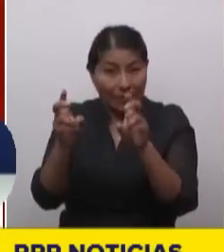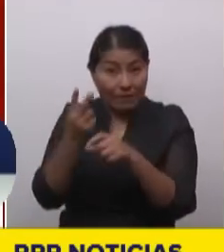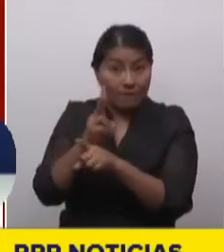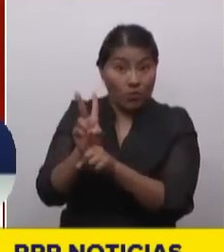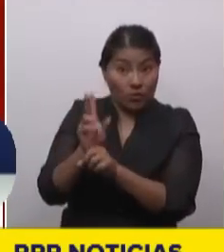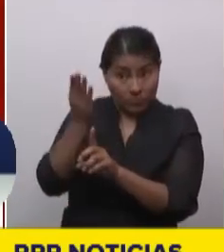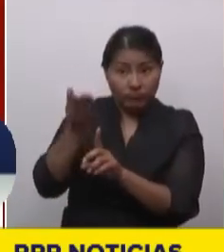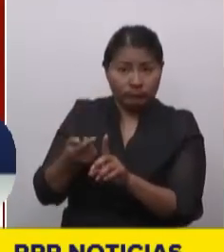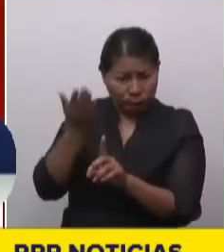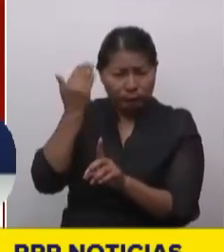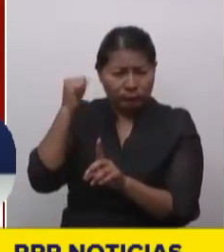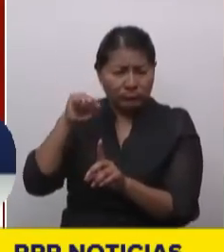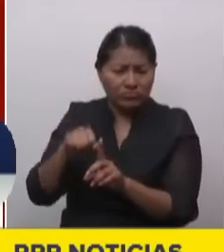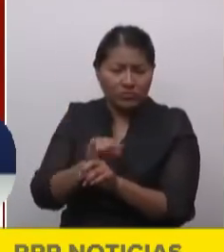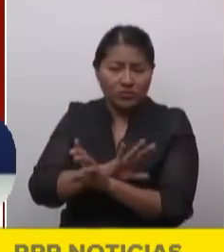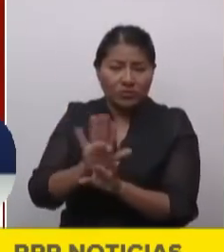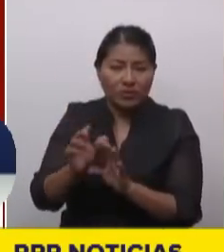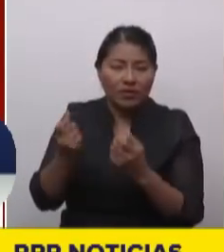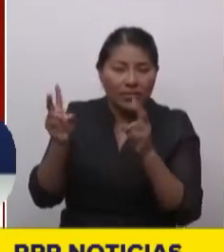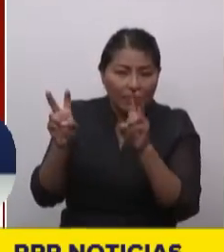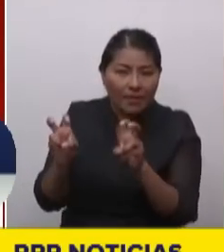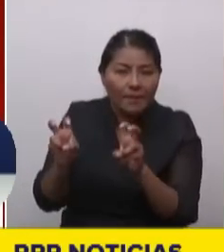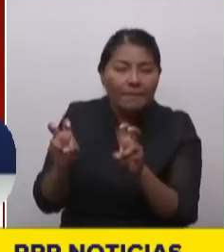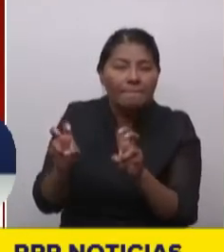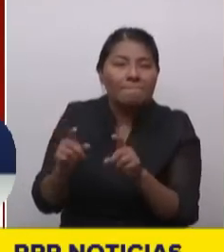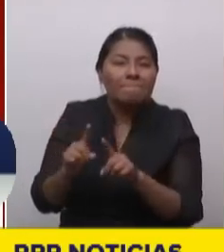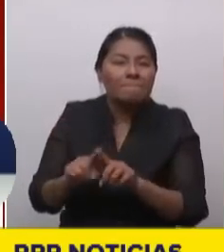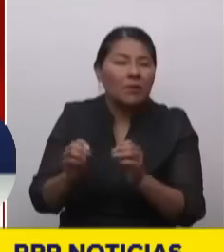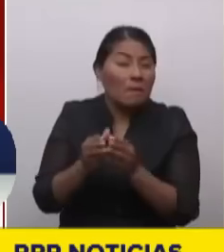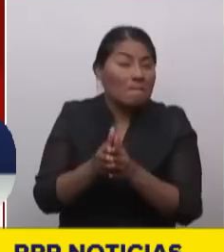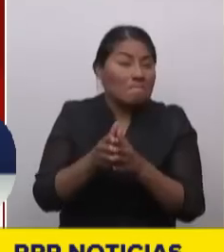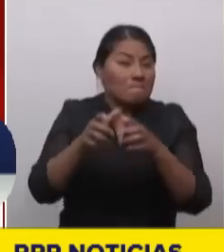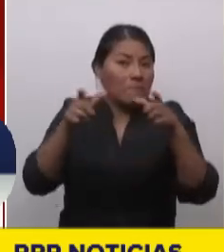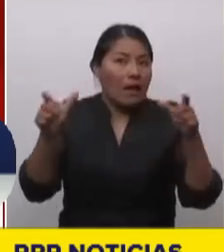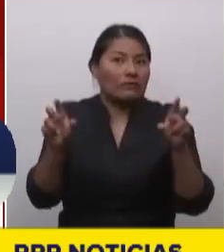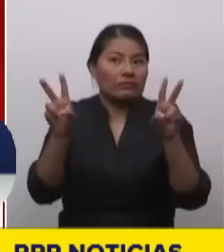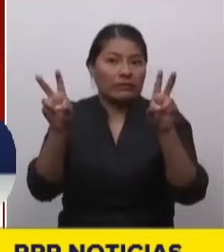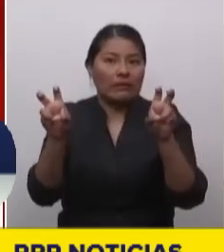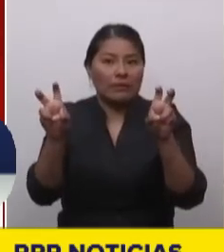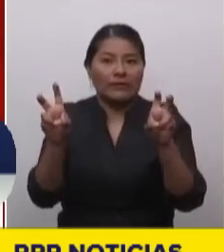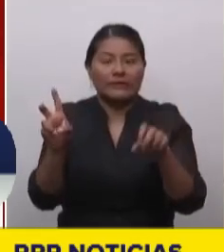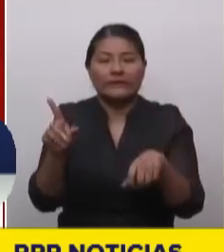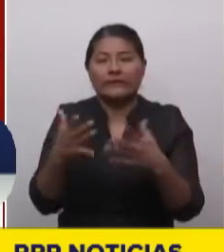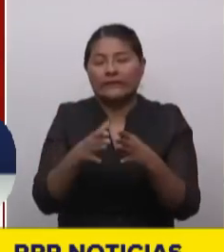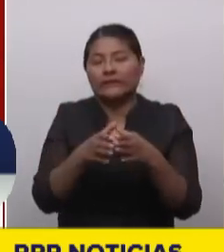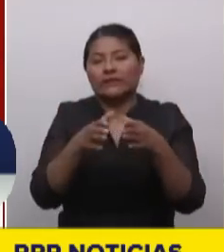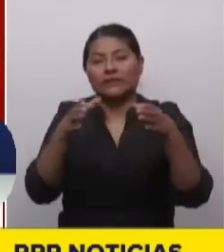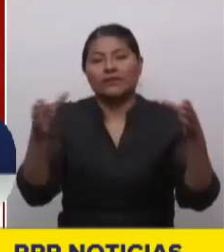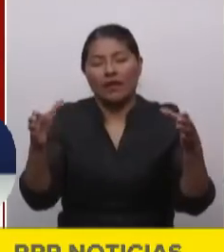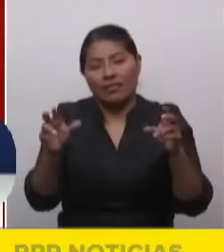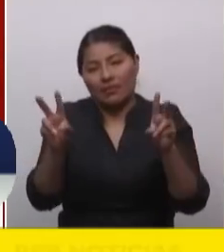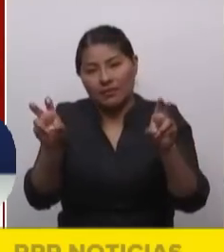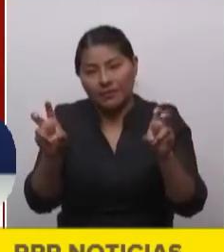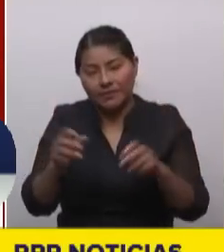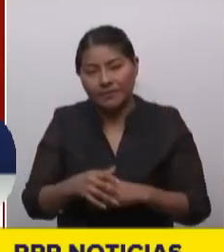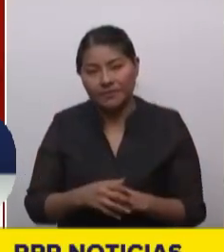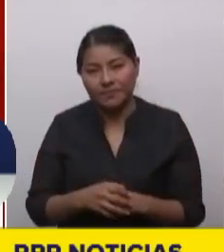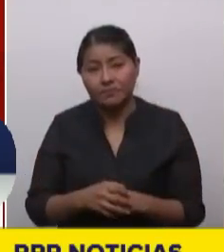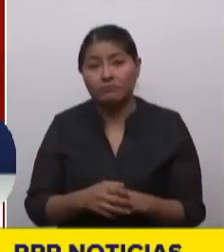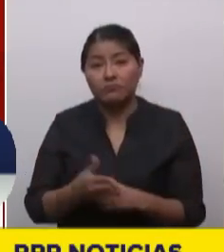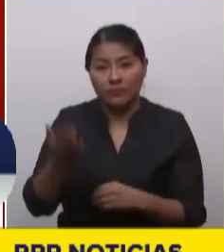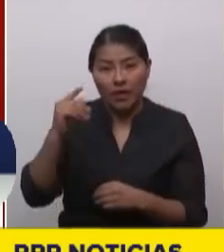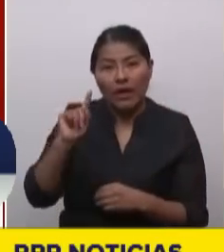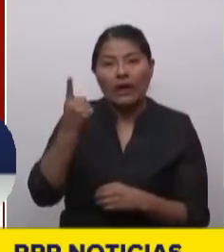tocando justamente, ¿no? Pero creo que el tema es mucho mayor, nos supera ampliamente. He explicado la